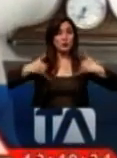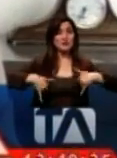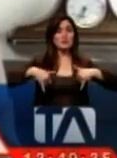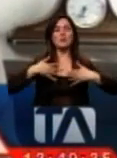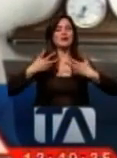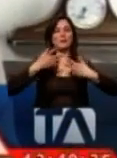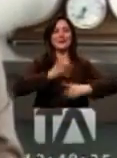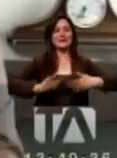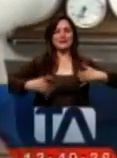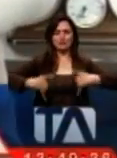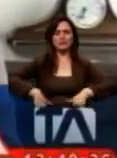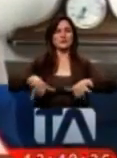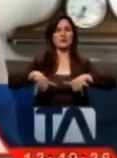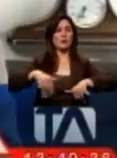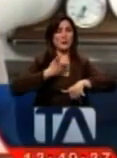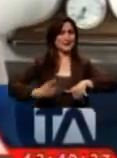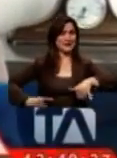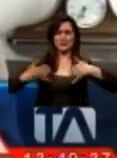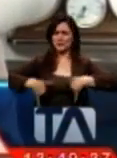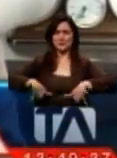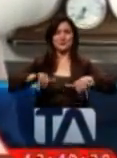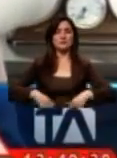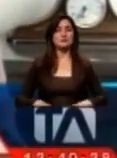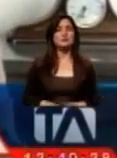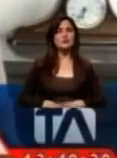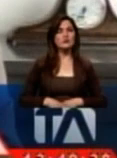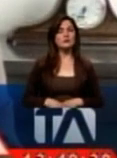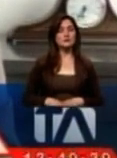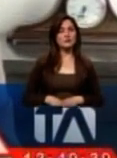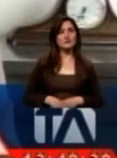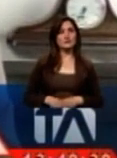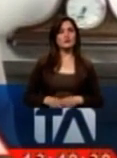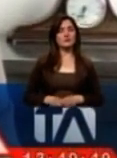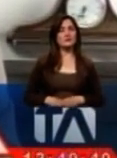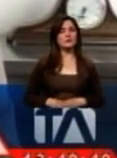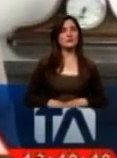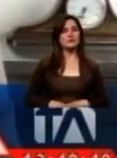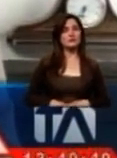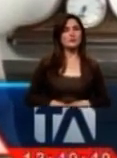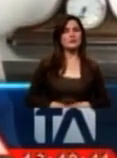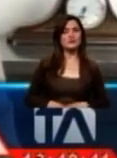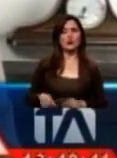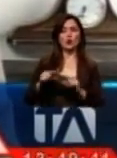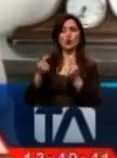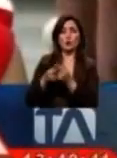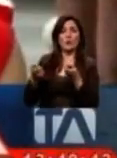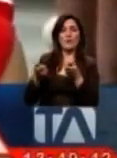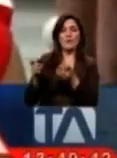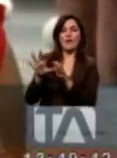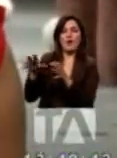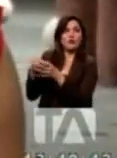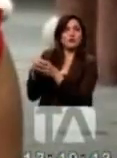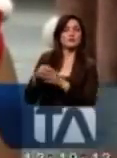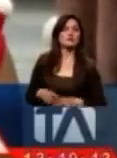han sido ellos una rueda más de un esquema de concentración de poderes que ha existido en este país. Y una